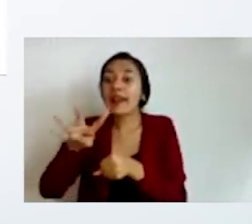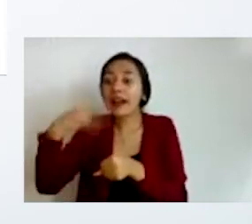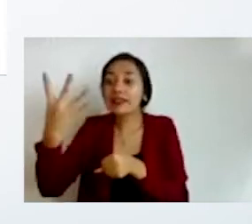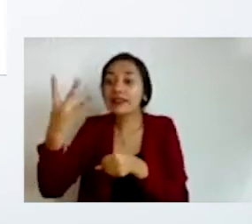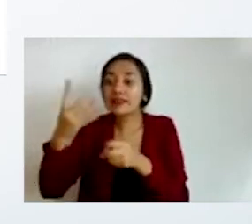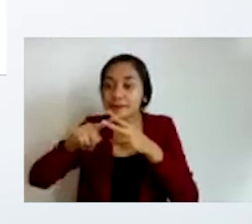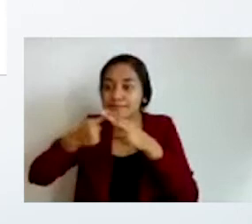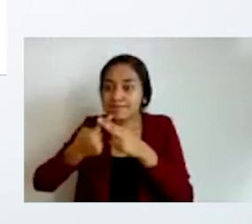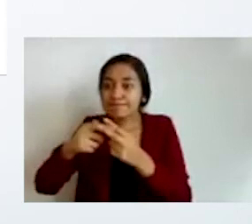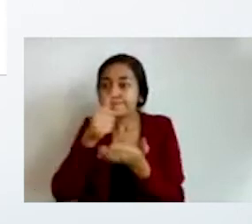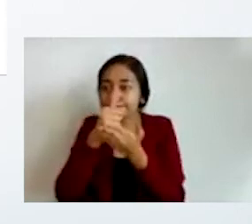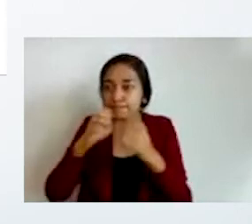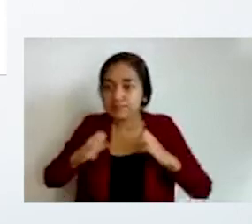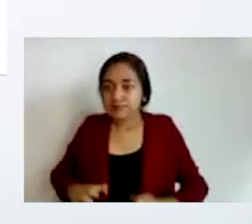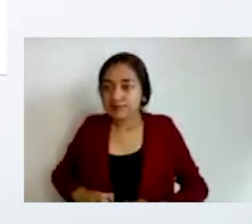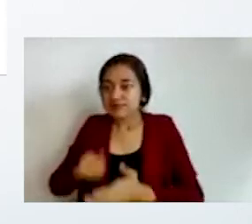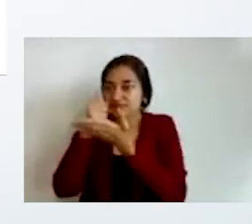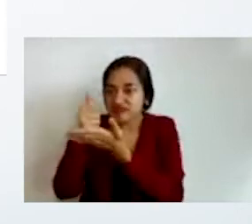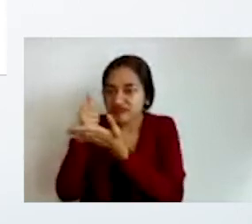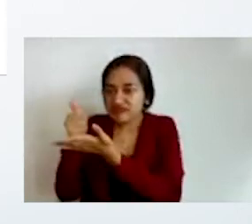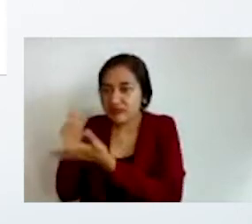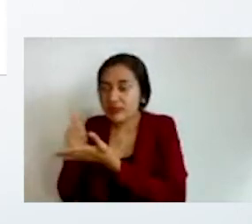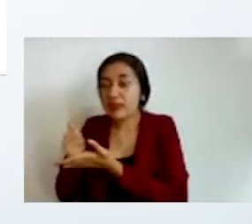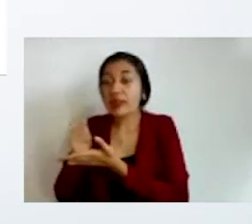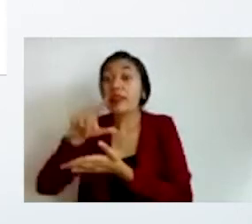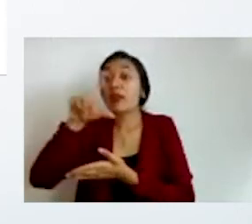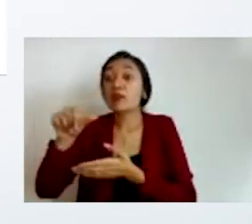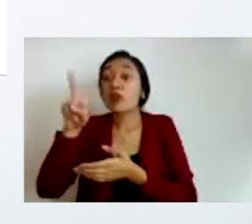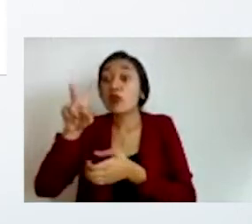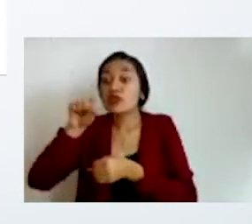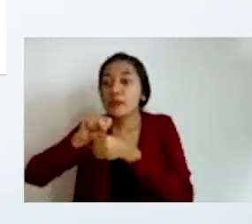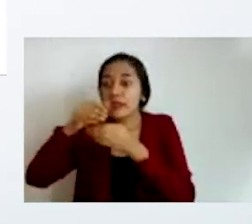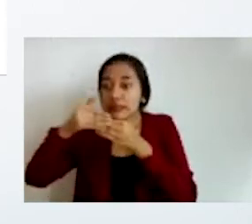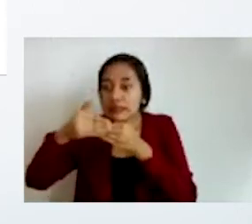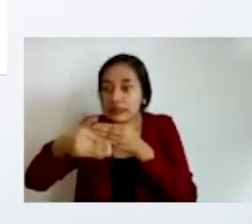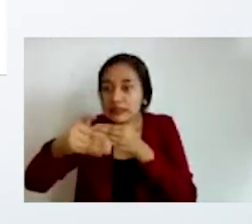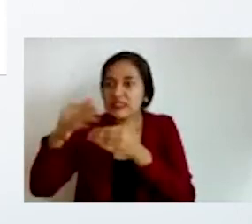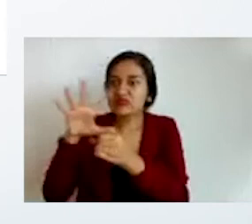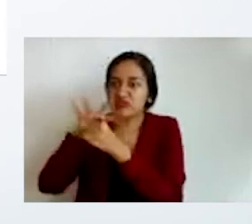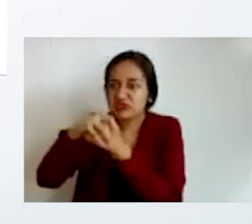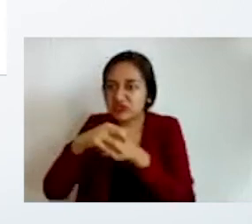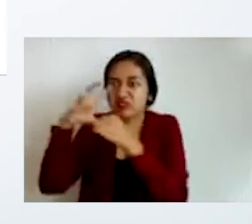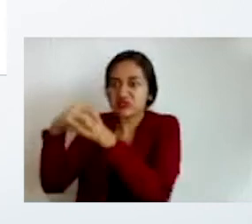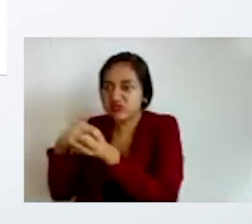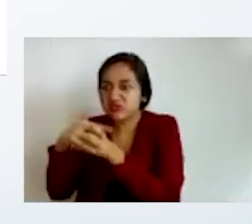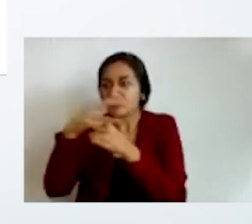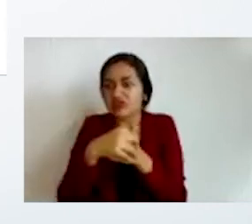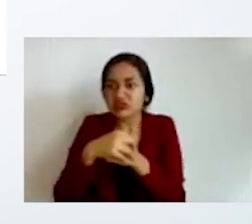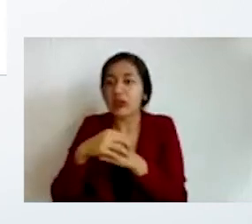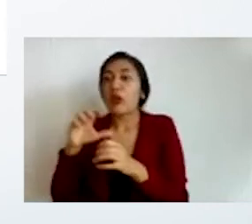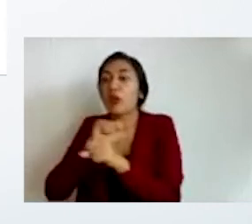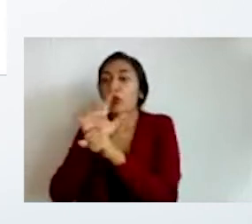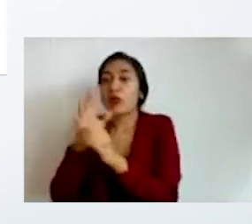alcanzan en aproximadamente 2 semanas sus niveles máximos y luego pueden empezar a disminuir porque ya